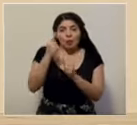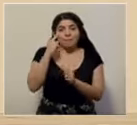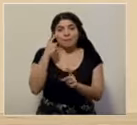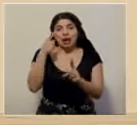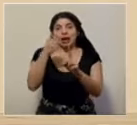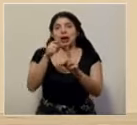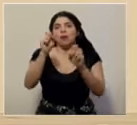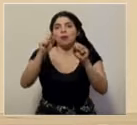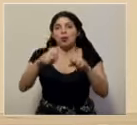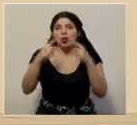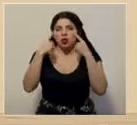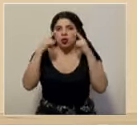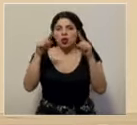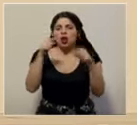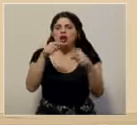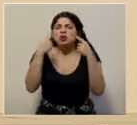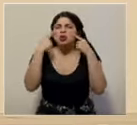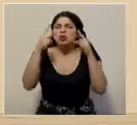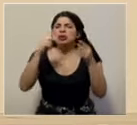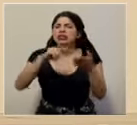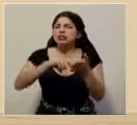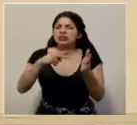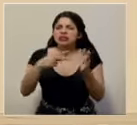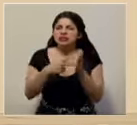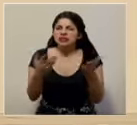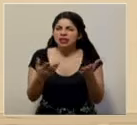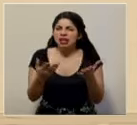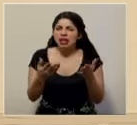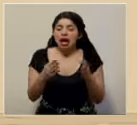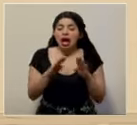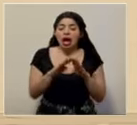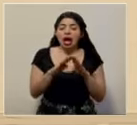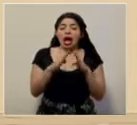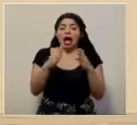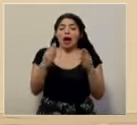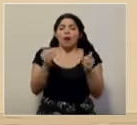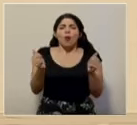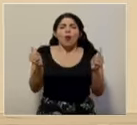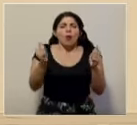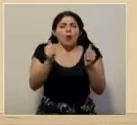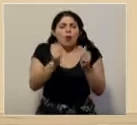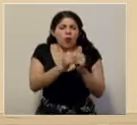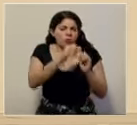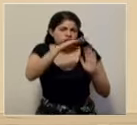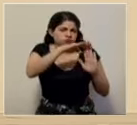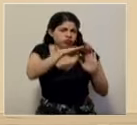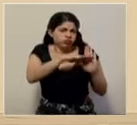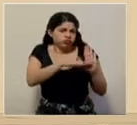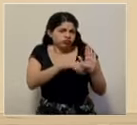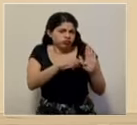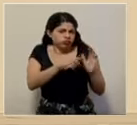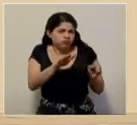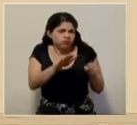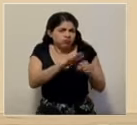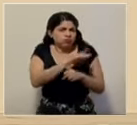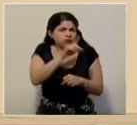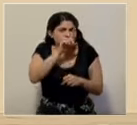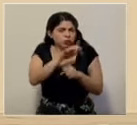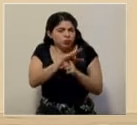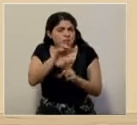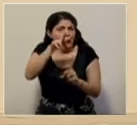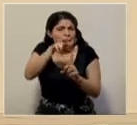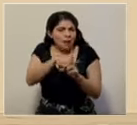lograrlo significa hacer esta apertura con la implementación absoluta de todos los protocolos locales